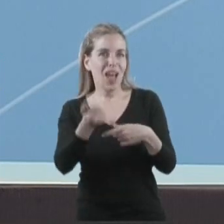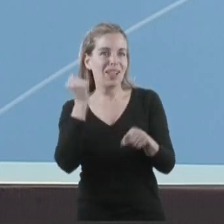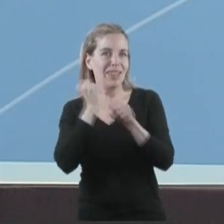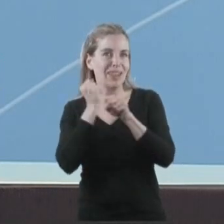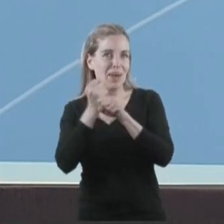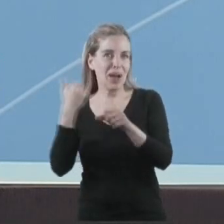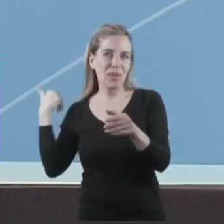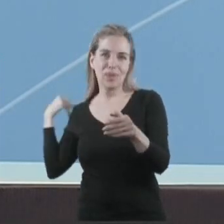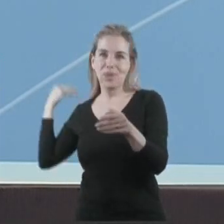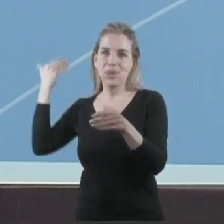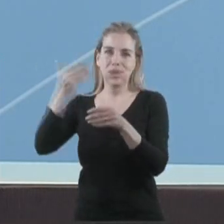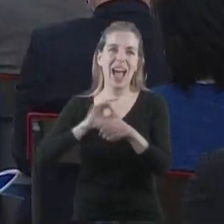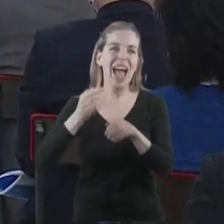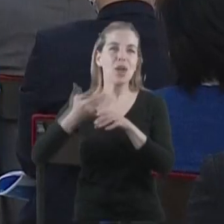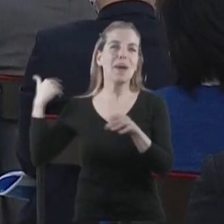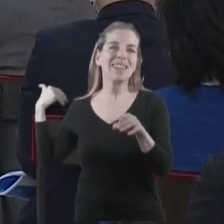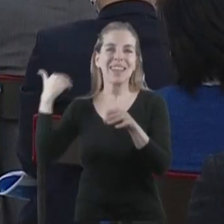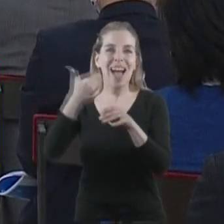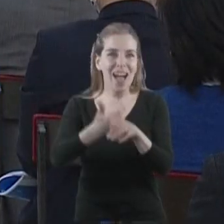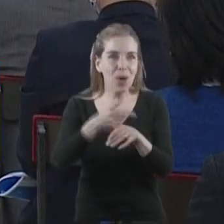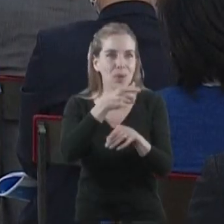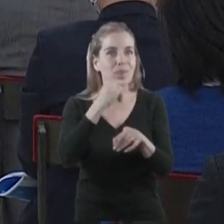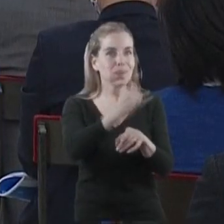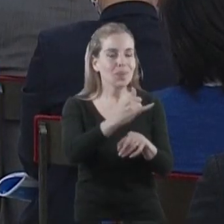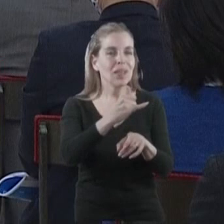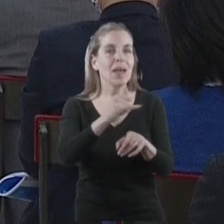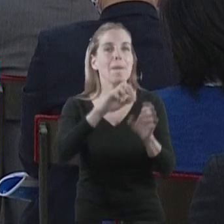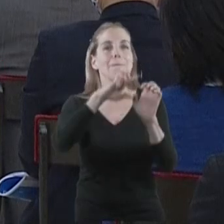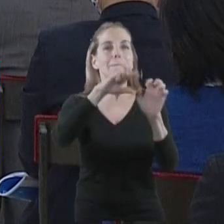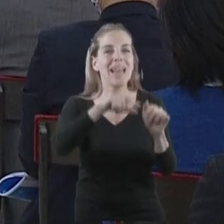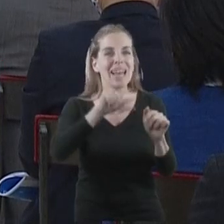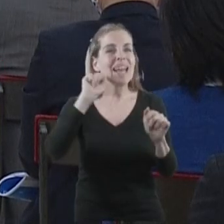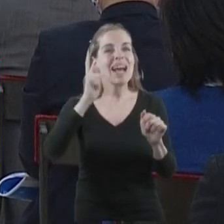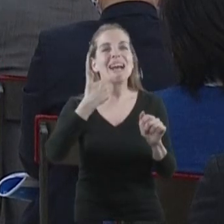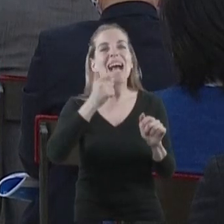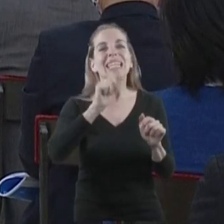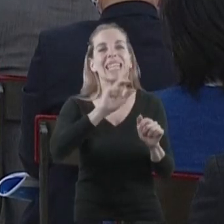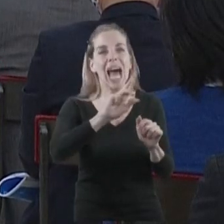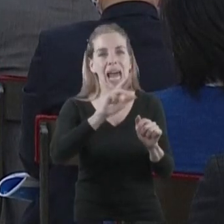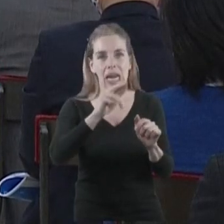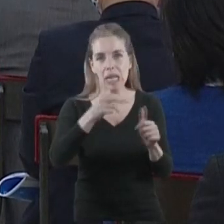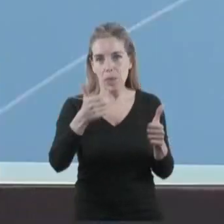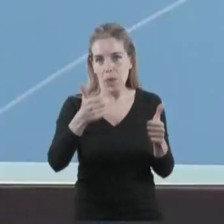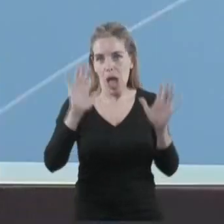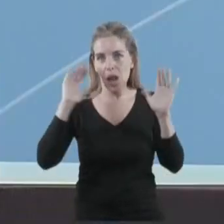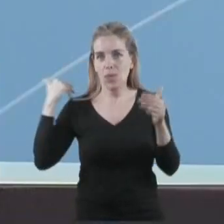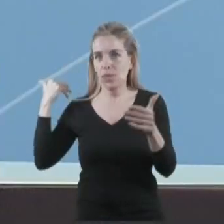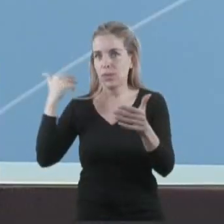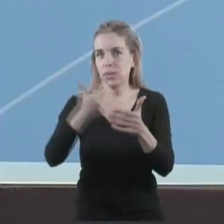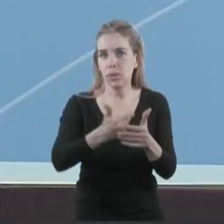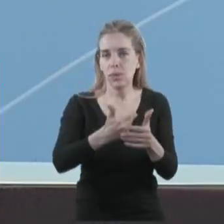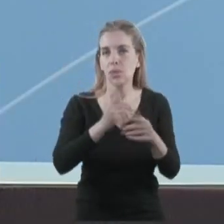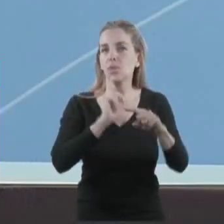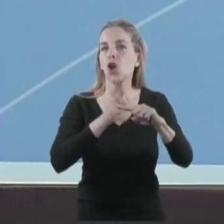el año pasado, como mencionabas, con lo que fue el plan Gas-AR, que ha resultado en algo positivo